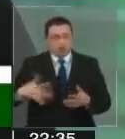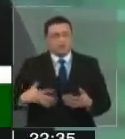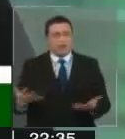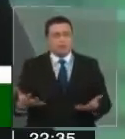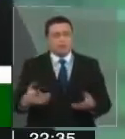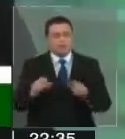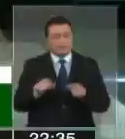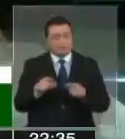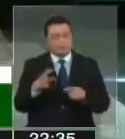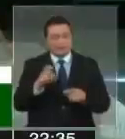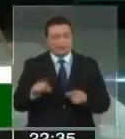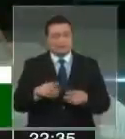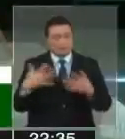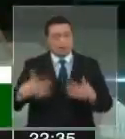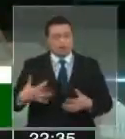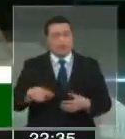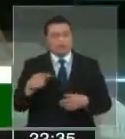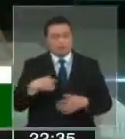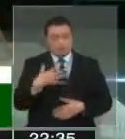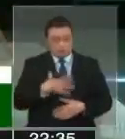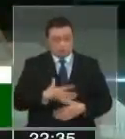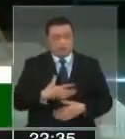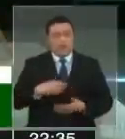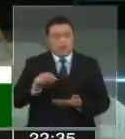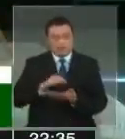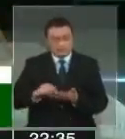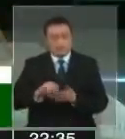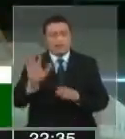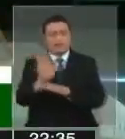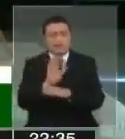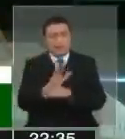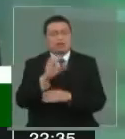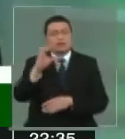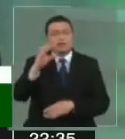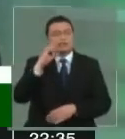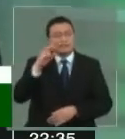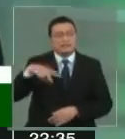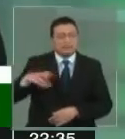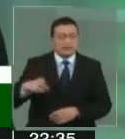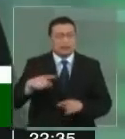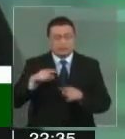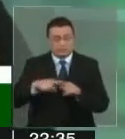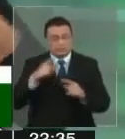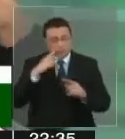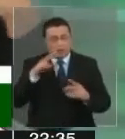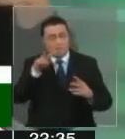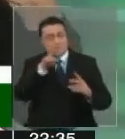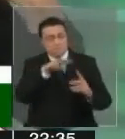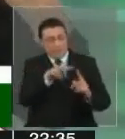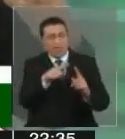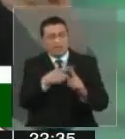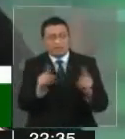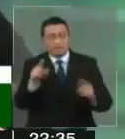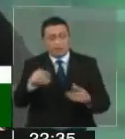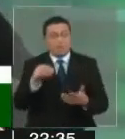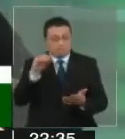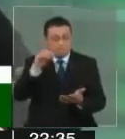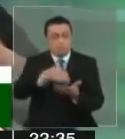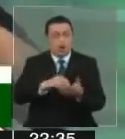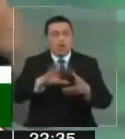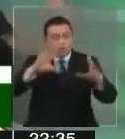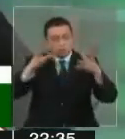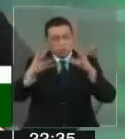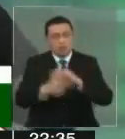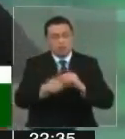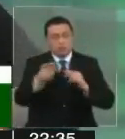¿Qué importante es que uno escriba, haga teatro, haga cine desde esta perspectiva, desde poner en el mundo